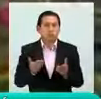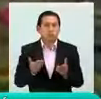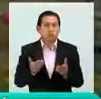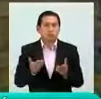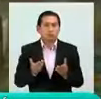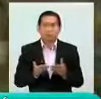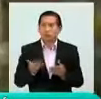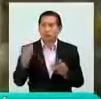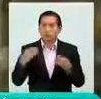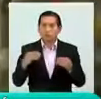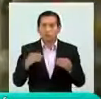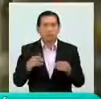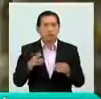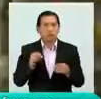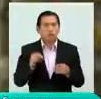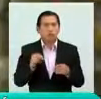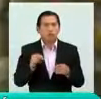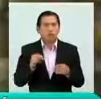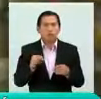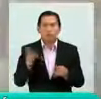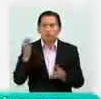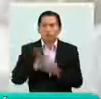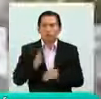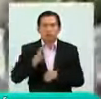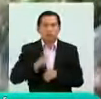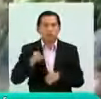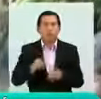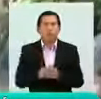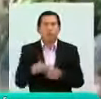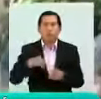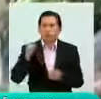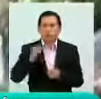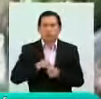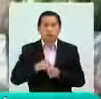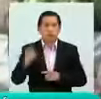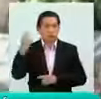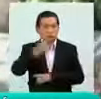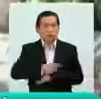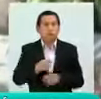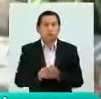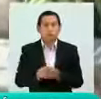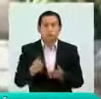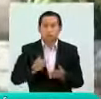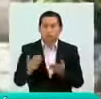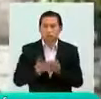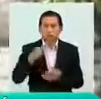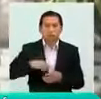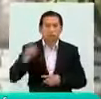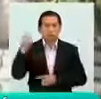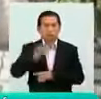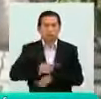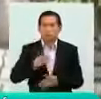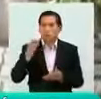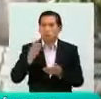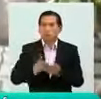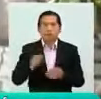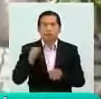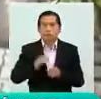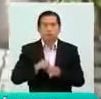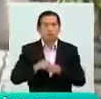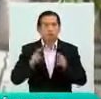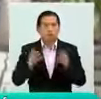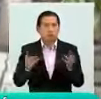antes no vendíamos, ¿no ves? Porque haría paro cívico, no puedo. Yo trabajo por día, o sea, me gano por día, pero si hay paro no va a haber